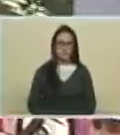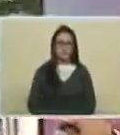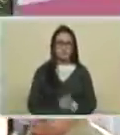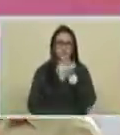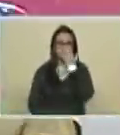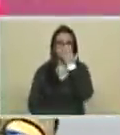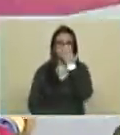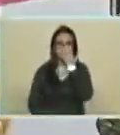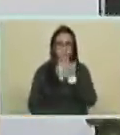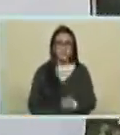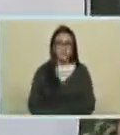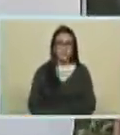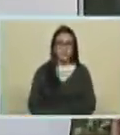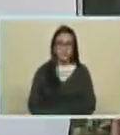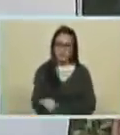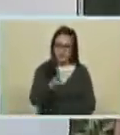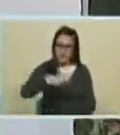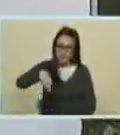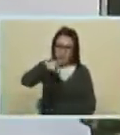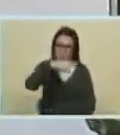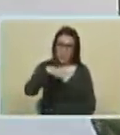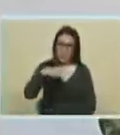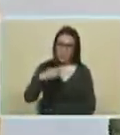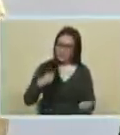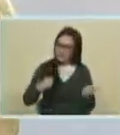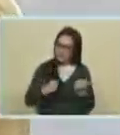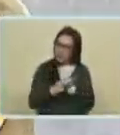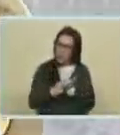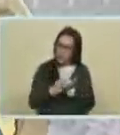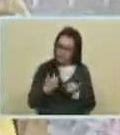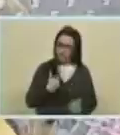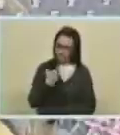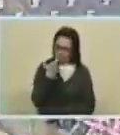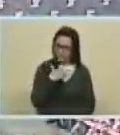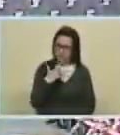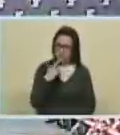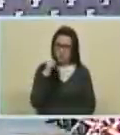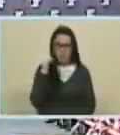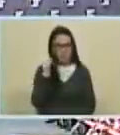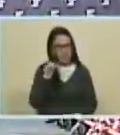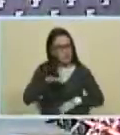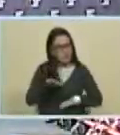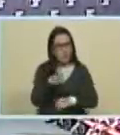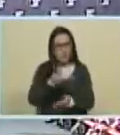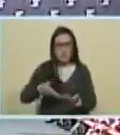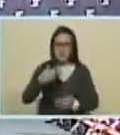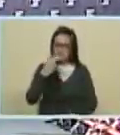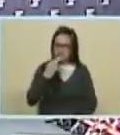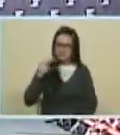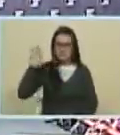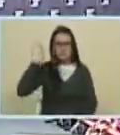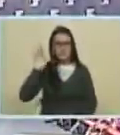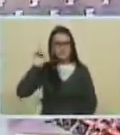Aquí ustedes cuentan con Nicolás Maduro para construir el futuro. Se lo juro.